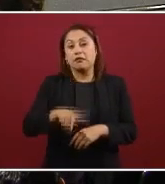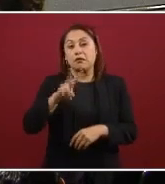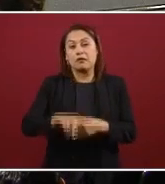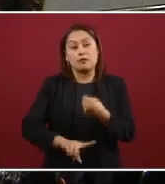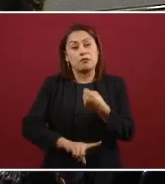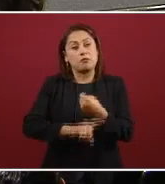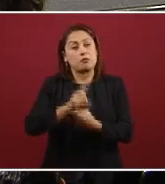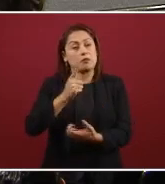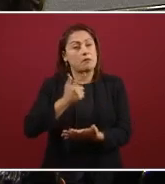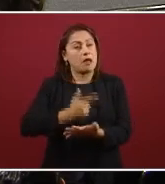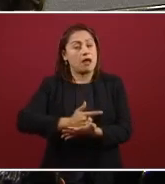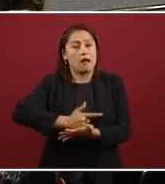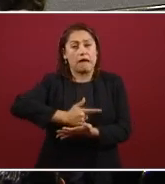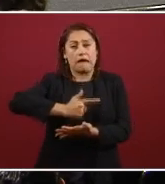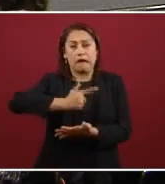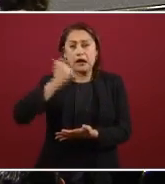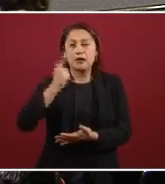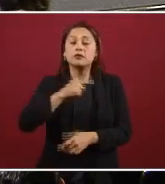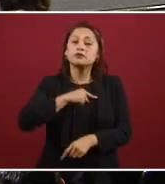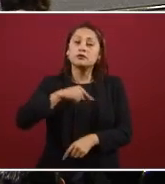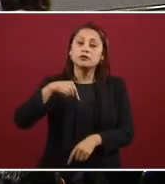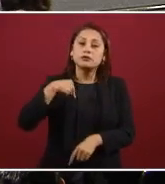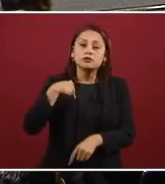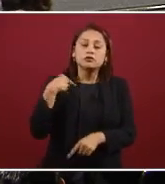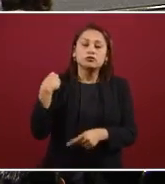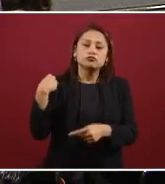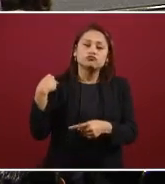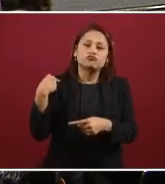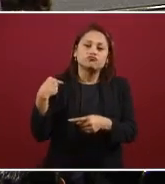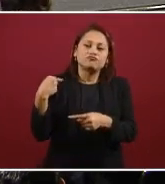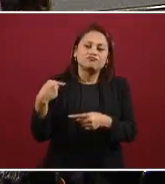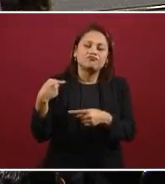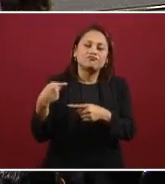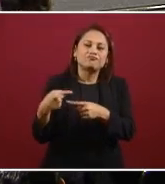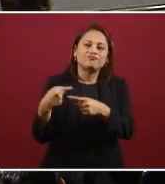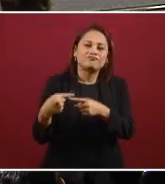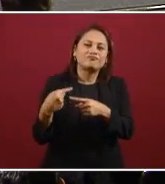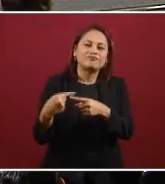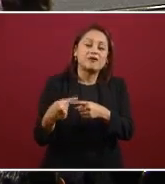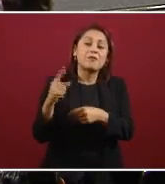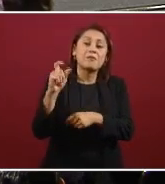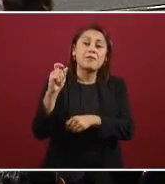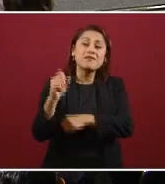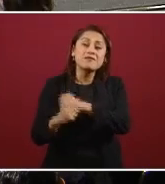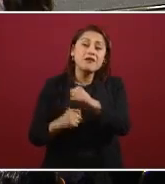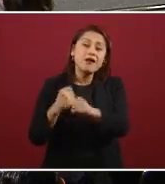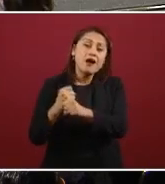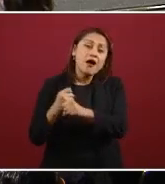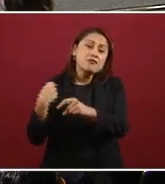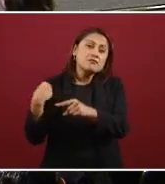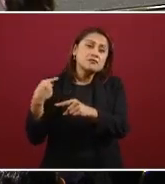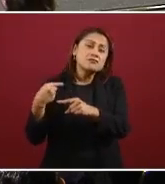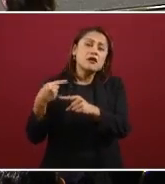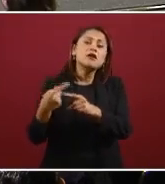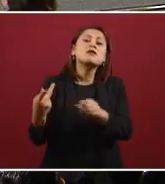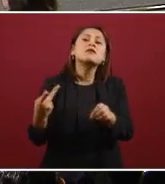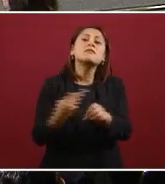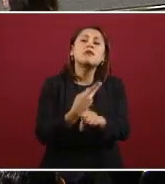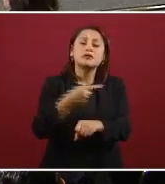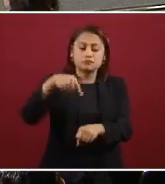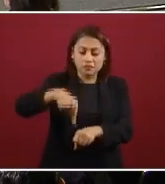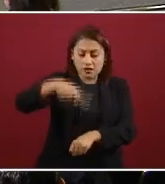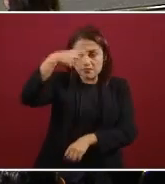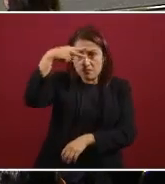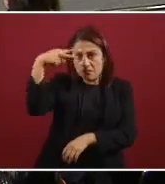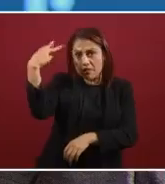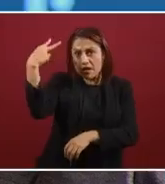y las hemos visto progresivamente a lo largo de las últimas dos décadas, en que México pasó de ser un